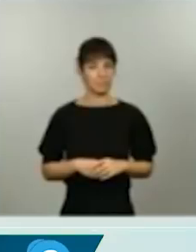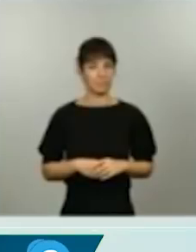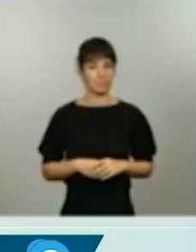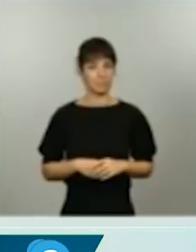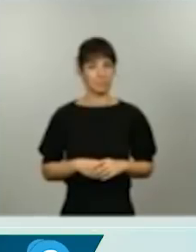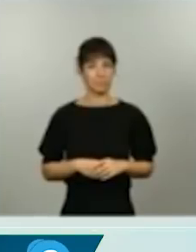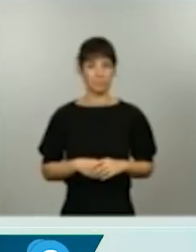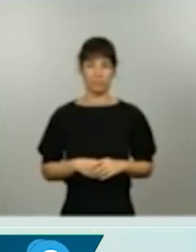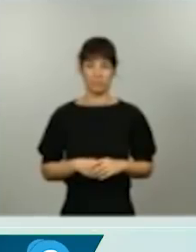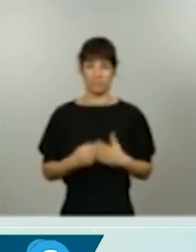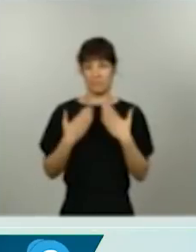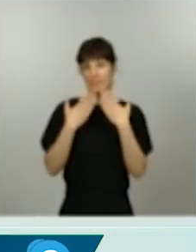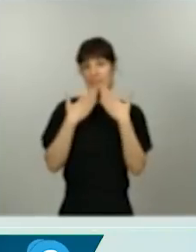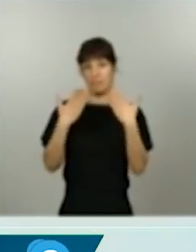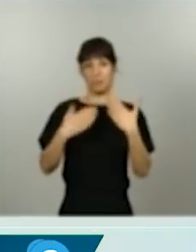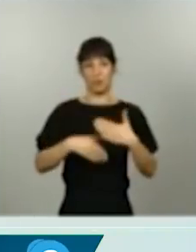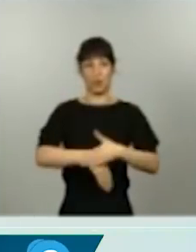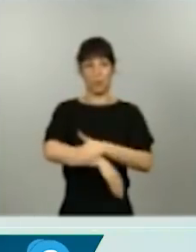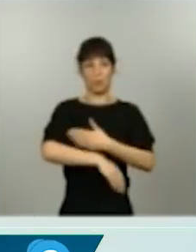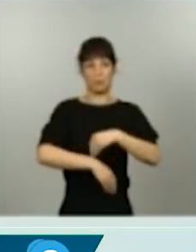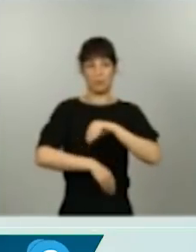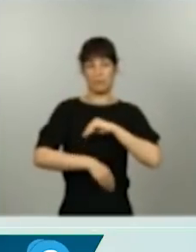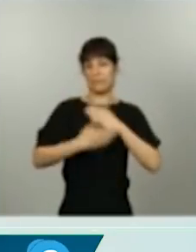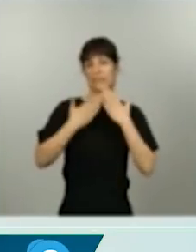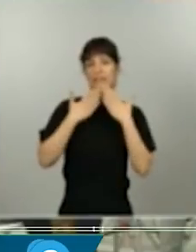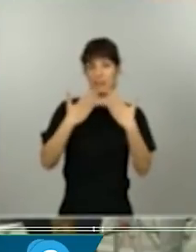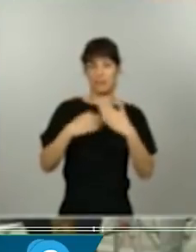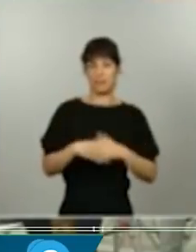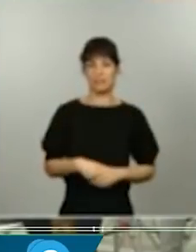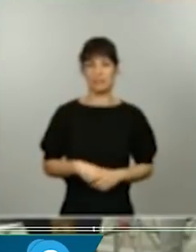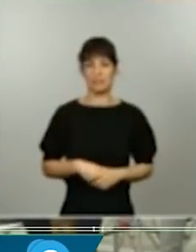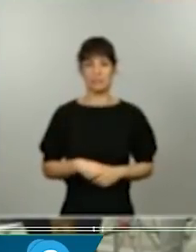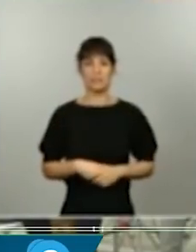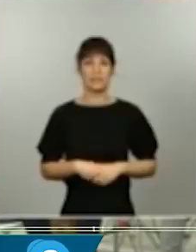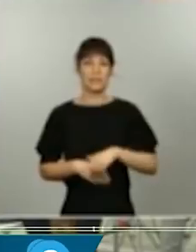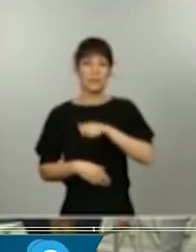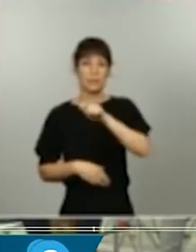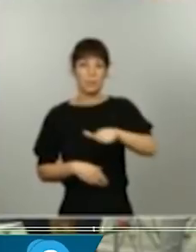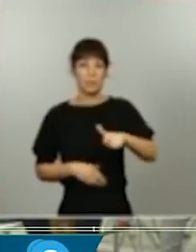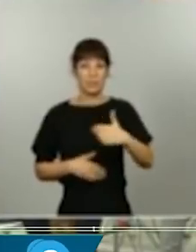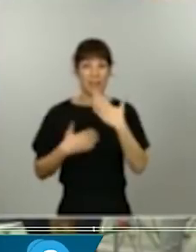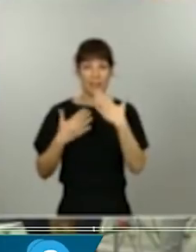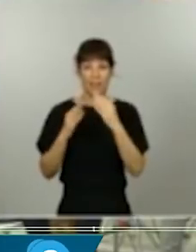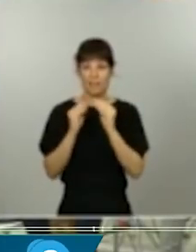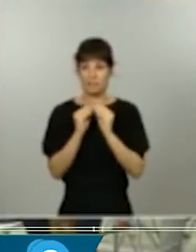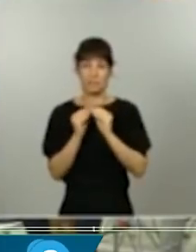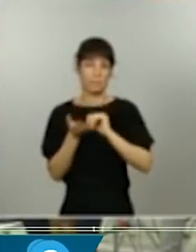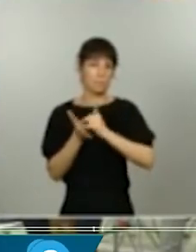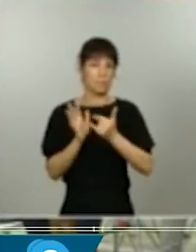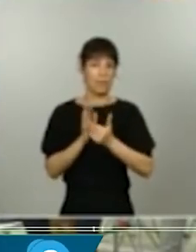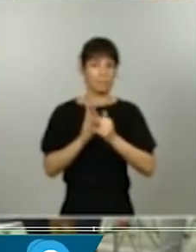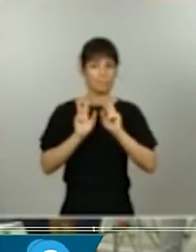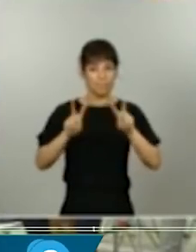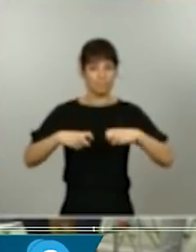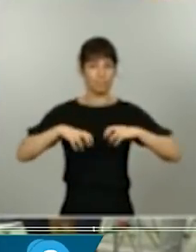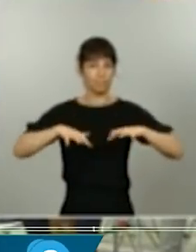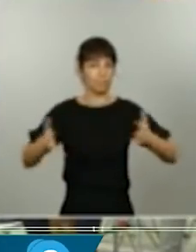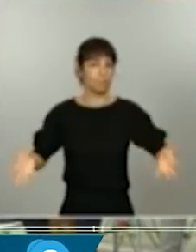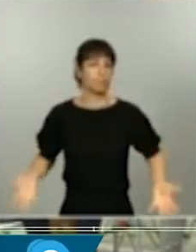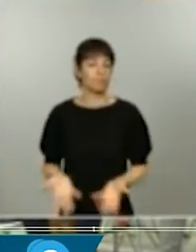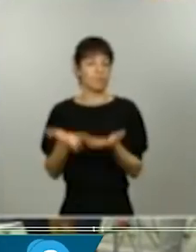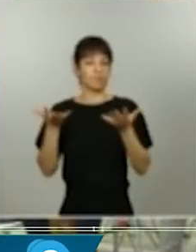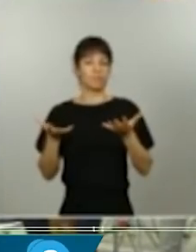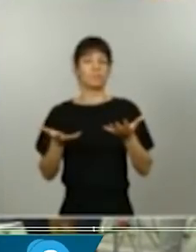privatizado por razón de Estado, y todo es secreto de Estado, todo lo que se usa y se abusa